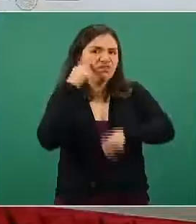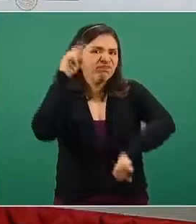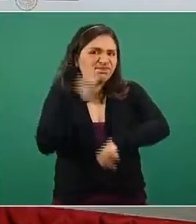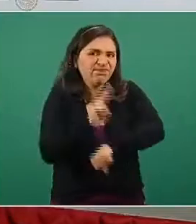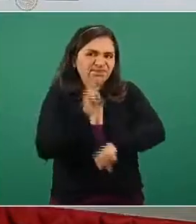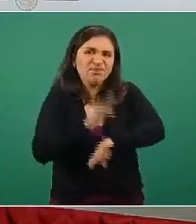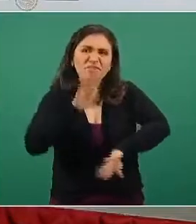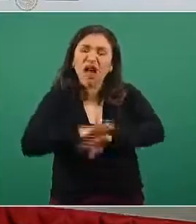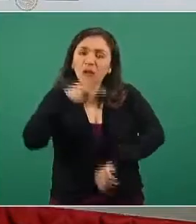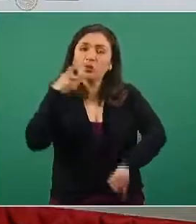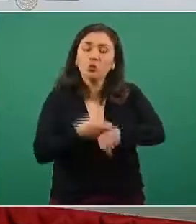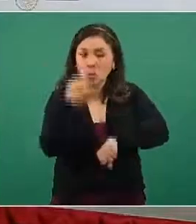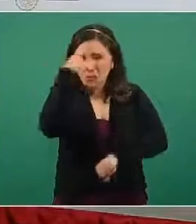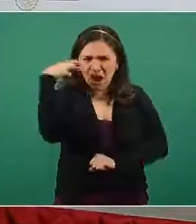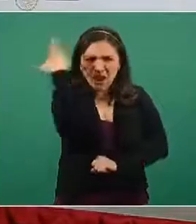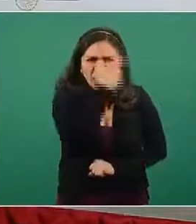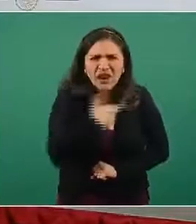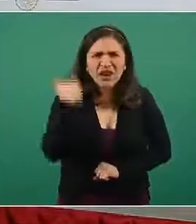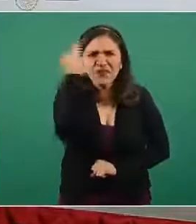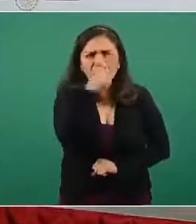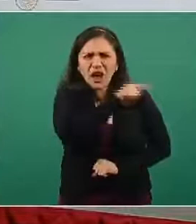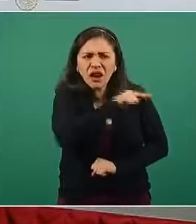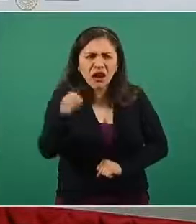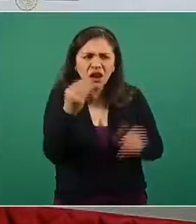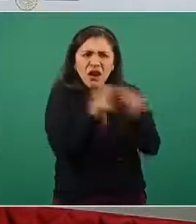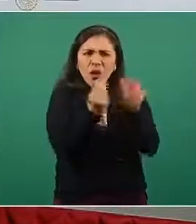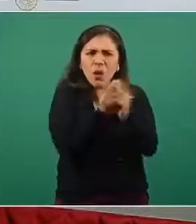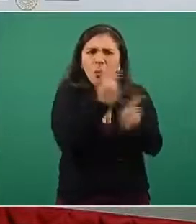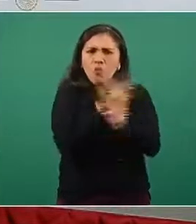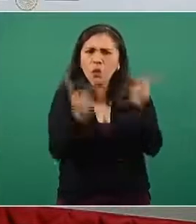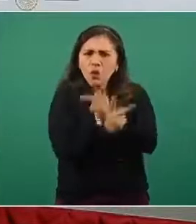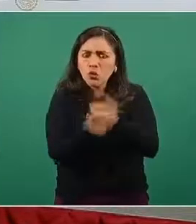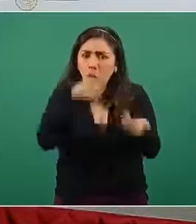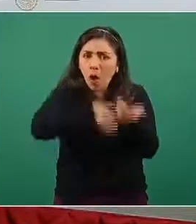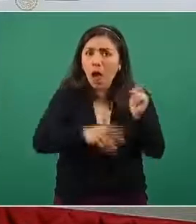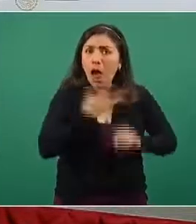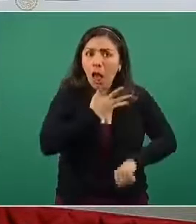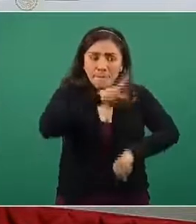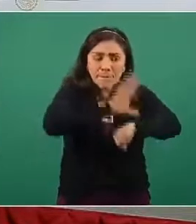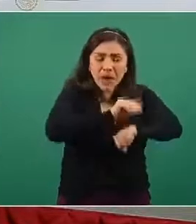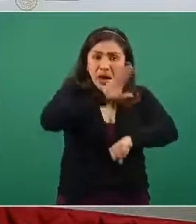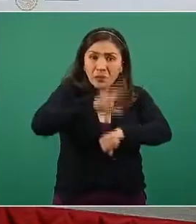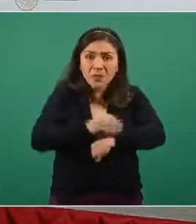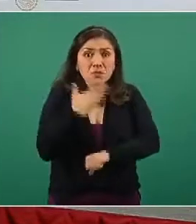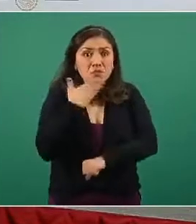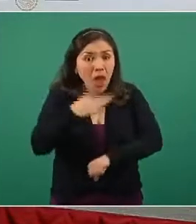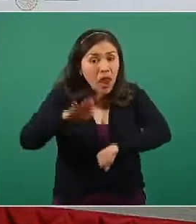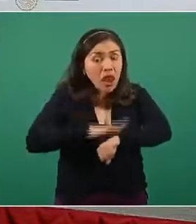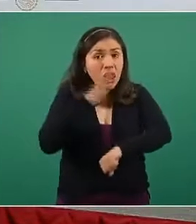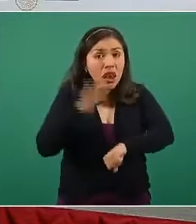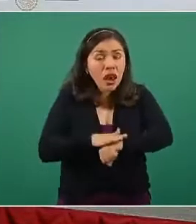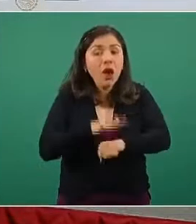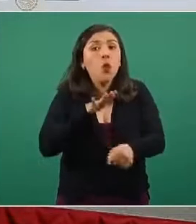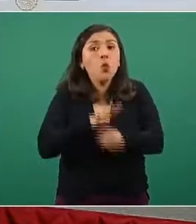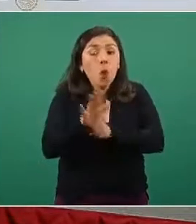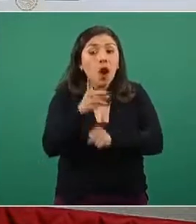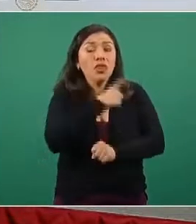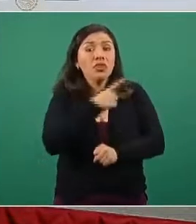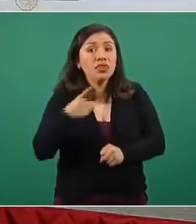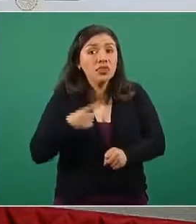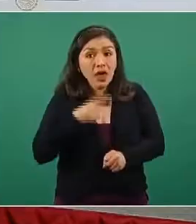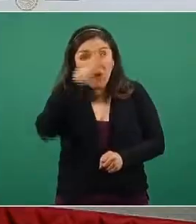y en su momento de poder estar revisando que estos elementos tengan los permisos correspondientes y cumplan con lo que en su